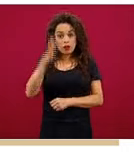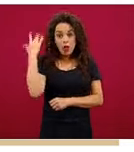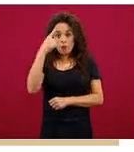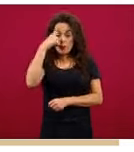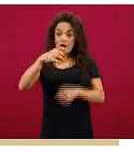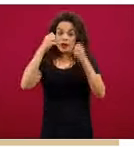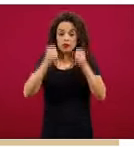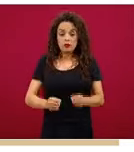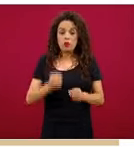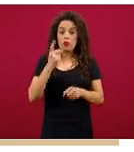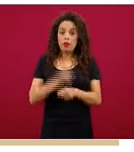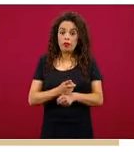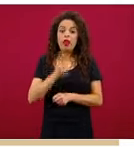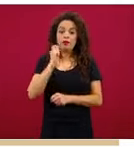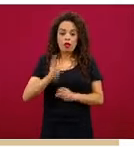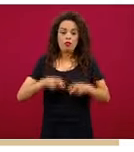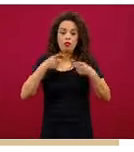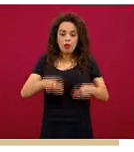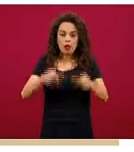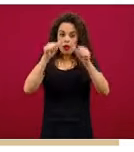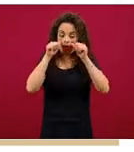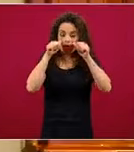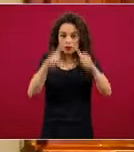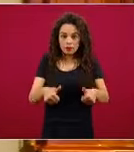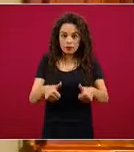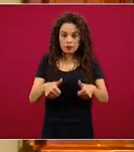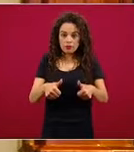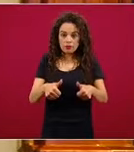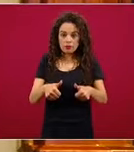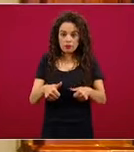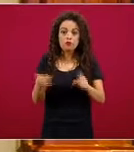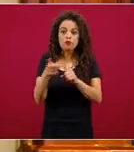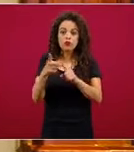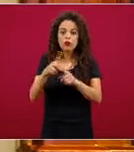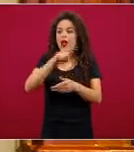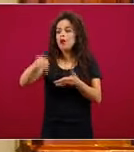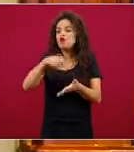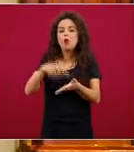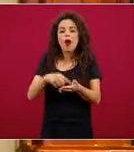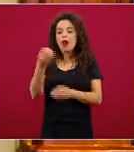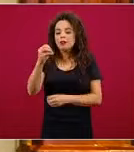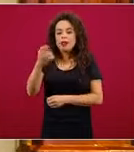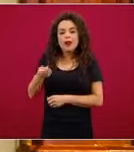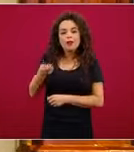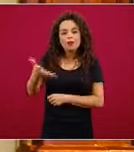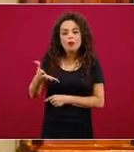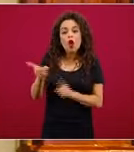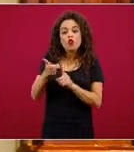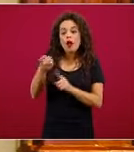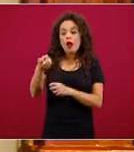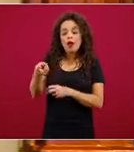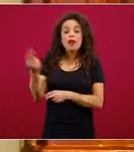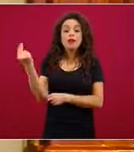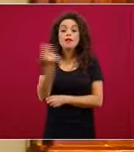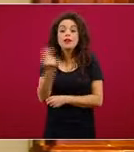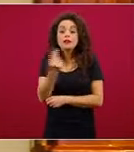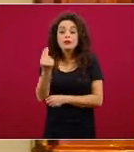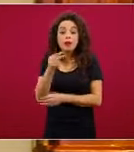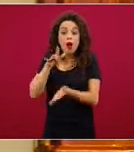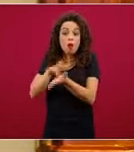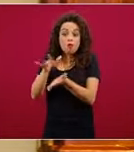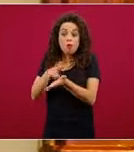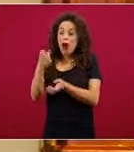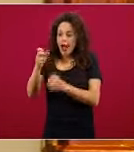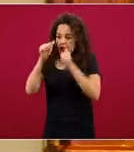la atención en el lugar cero, digámoslo así, en el lugar donde se requiere la atención.